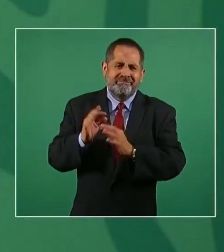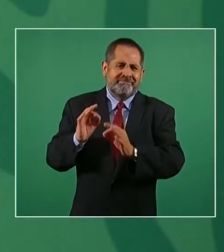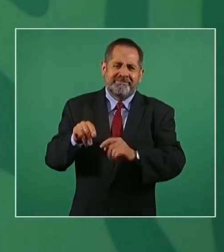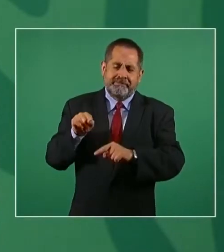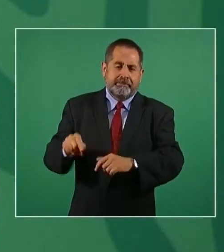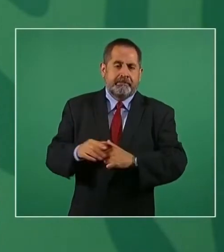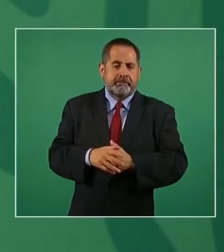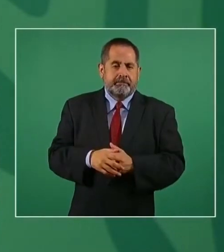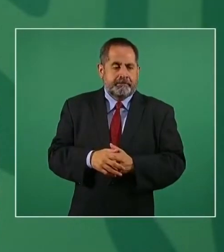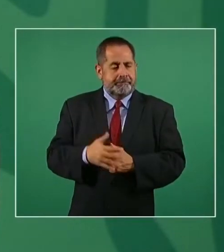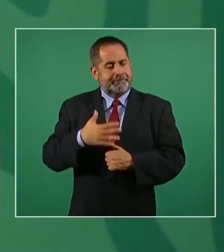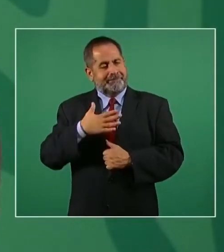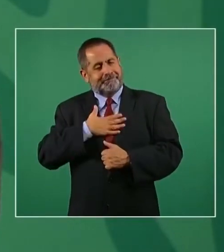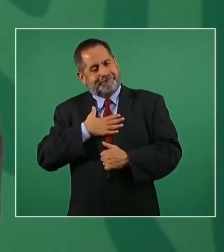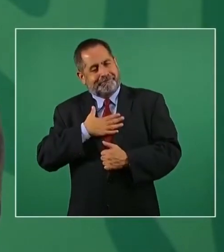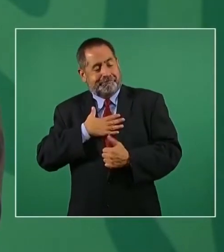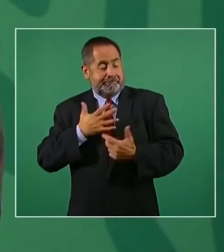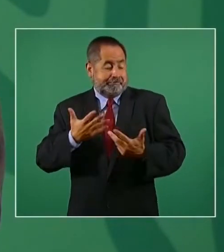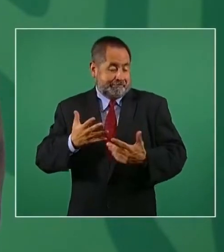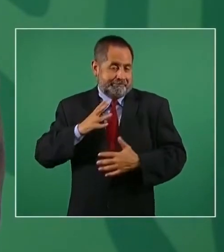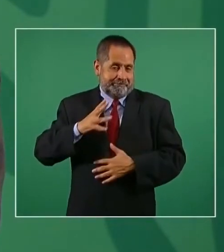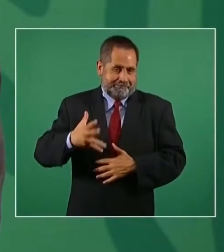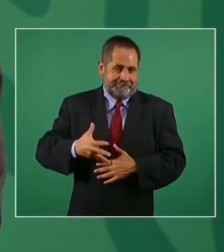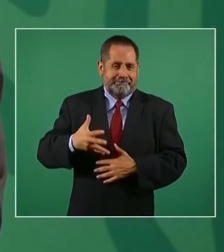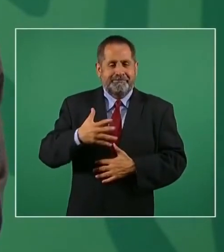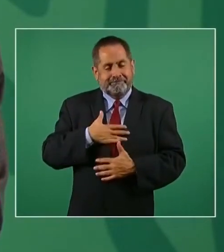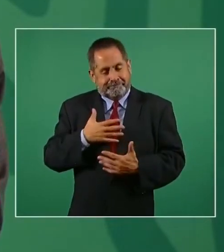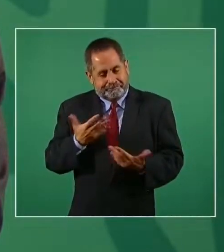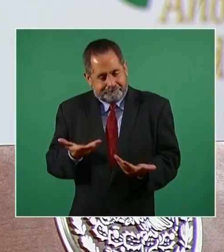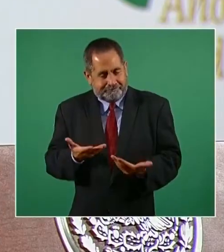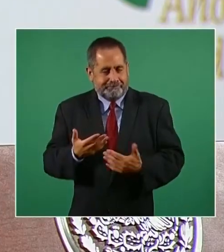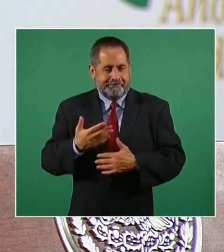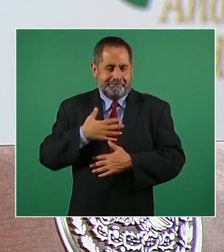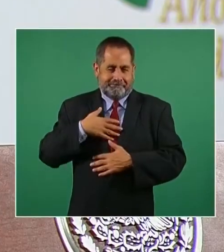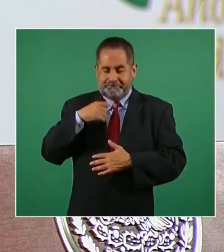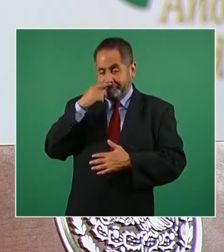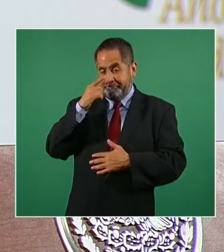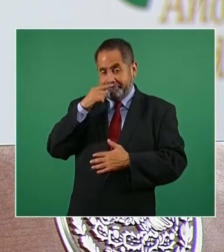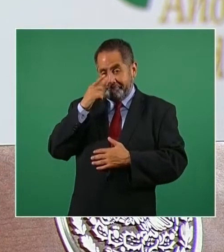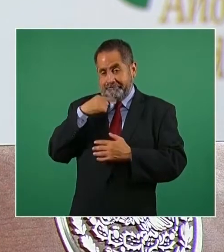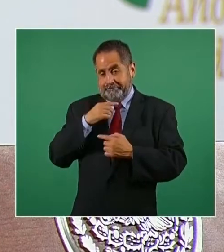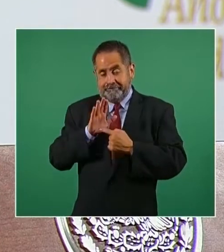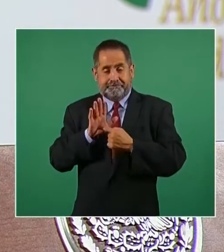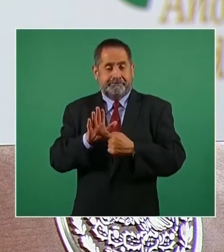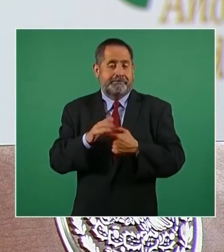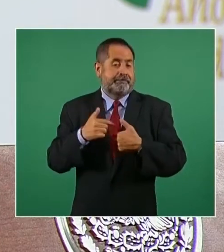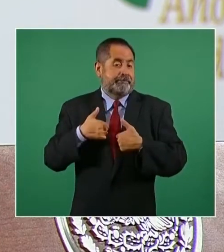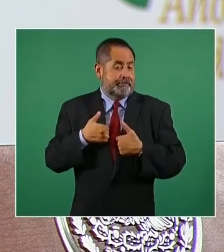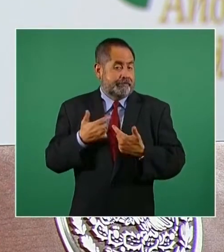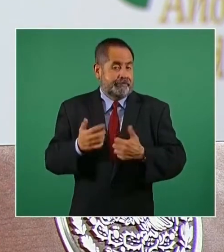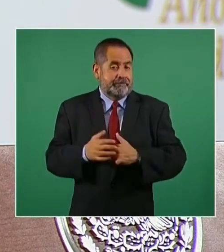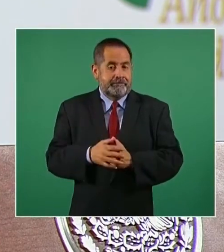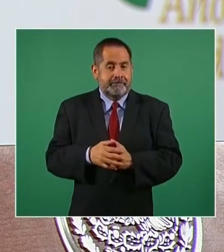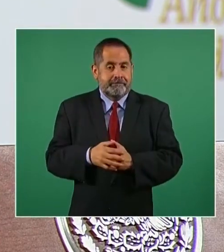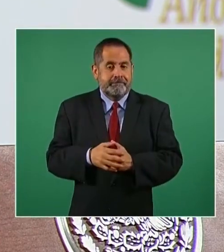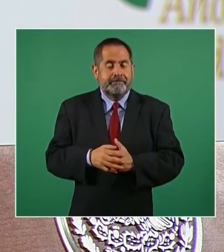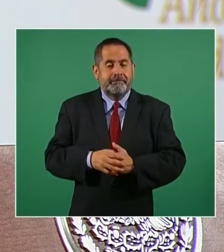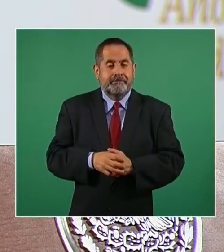Y yo tengo el orgullo, también permítanme presumirlo, de que en mi estado